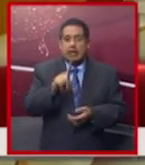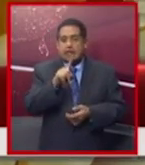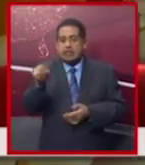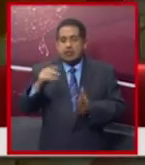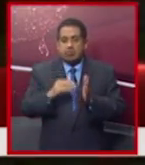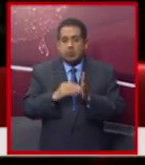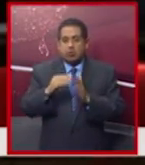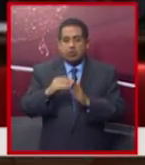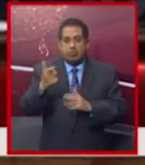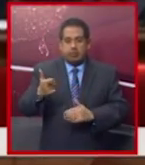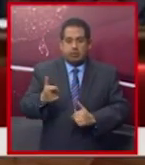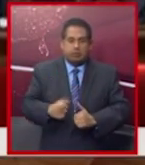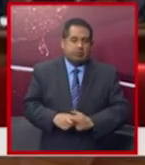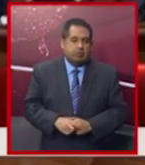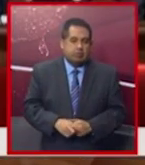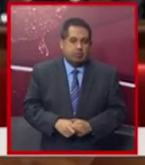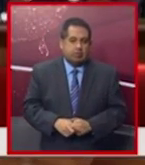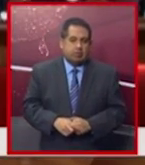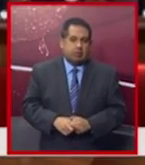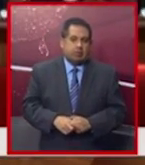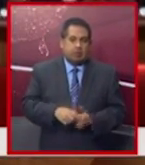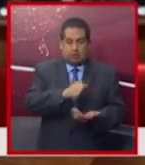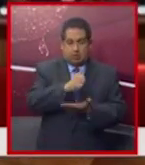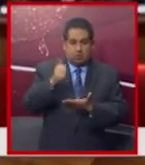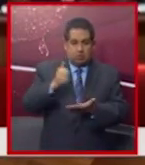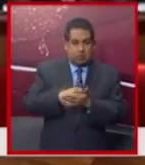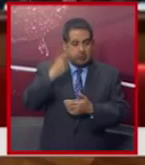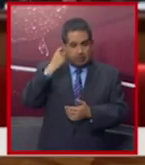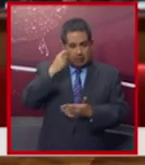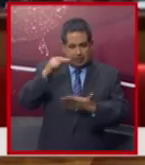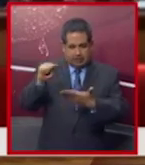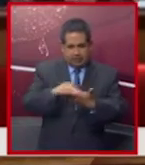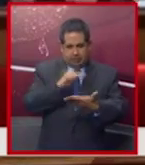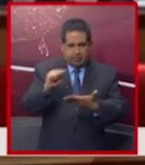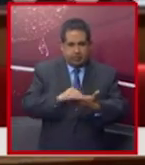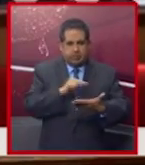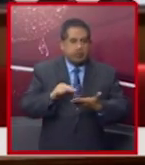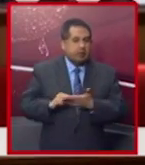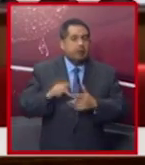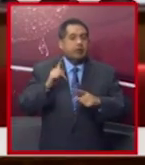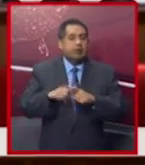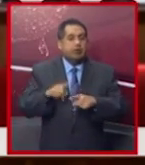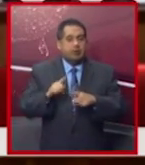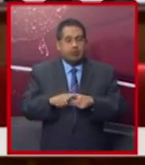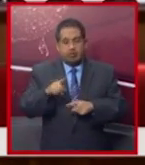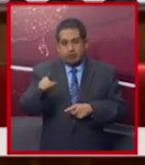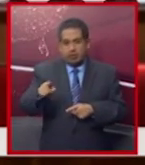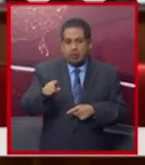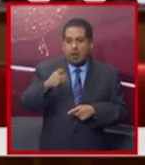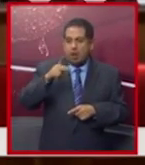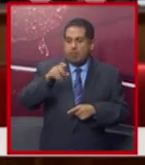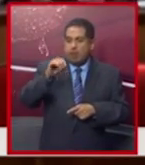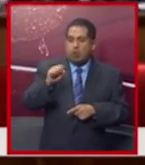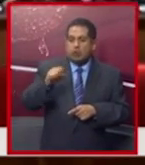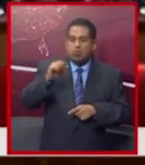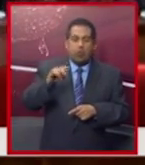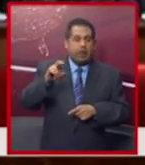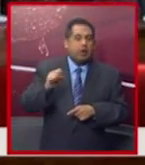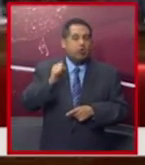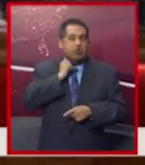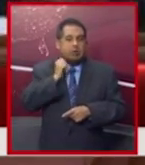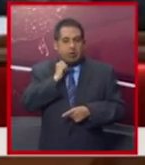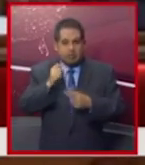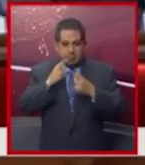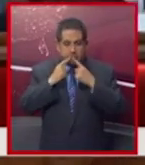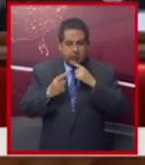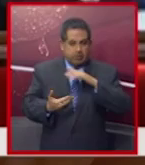pesos. En la ciudad de Querétaro firmaron el documento el senador Pablo Escudero Morales, presidente de la